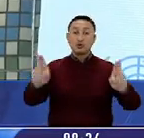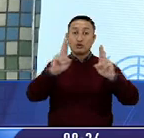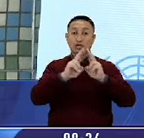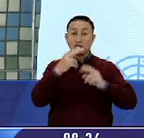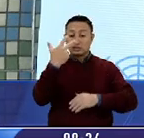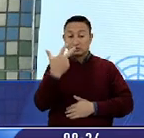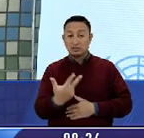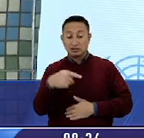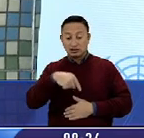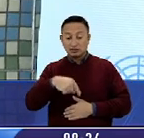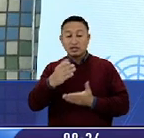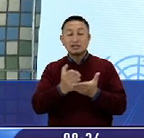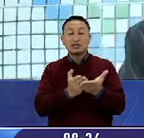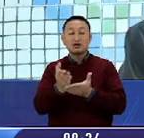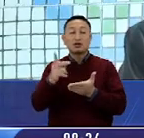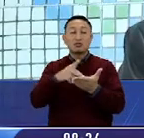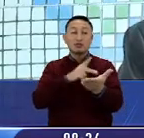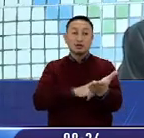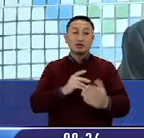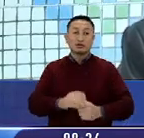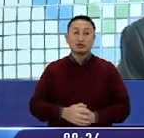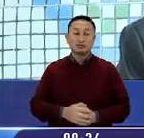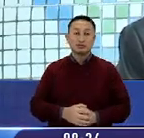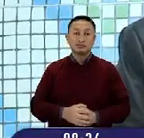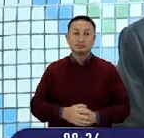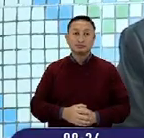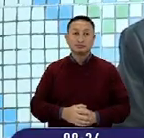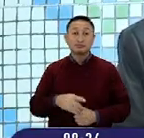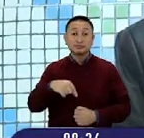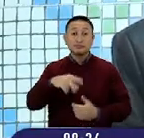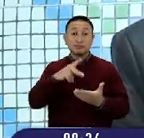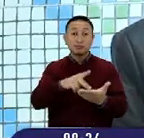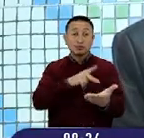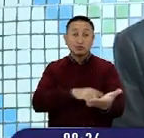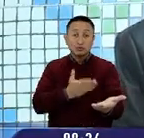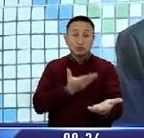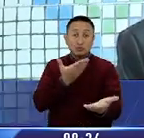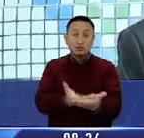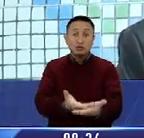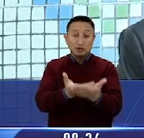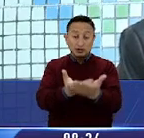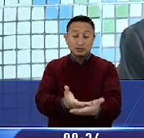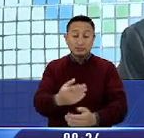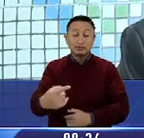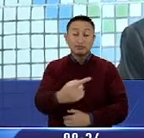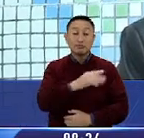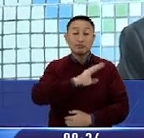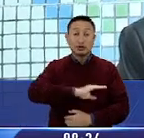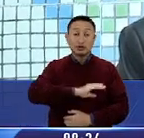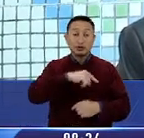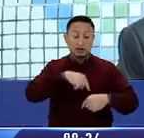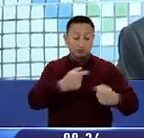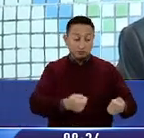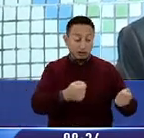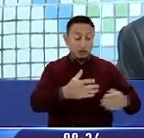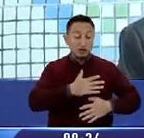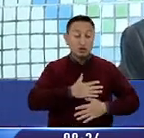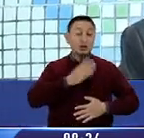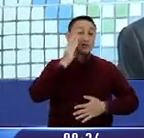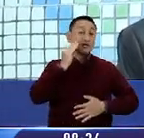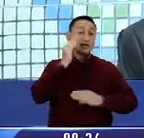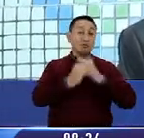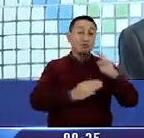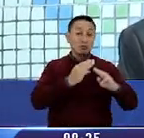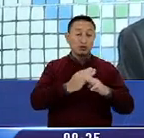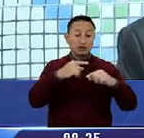Servicios para Proyectos UNOPS. En este proyecto hemos puesto a disposición de la empresa Metropolitana nuestra experiencia global en